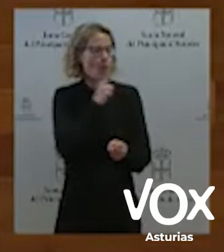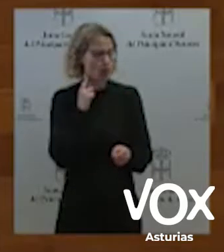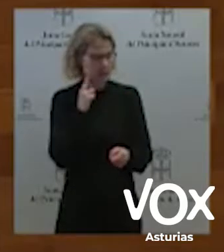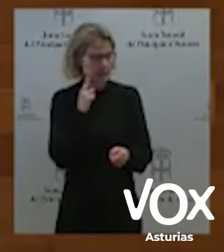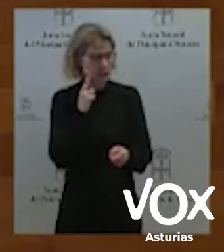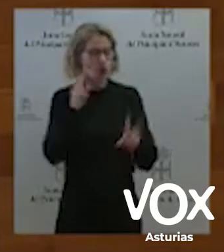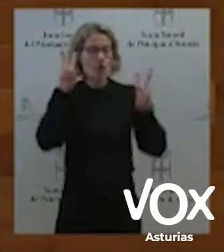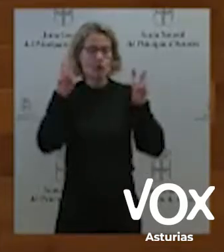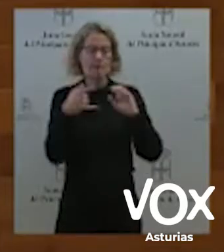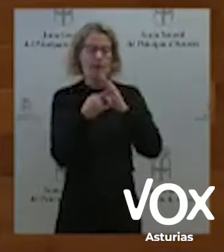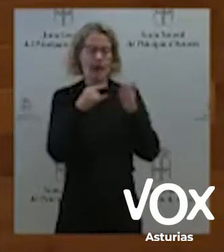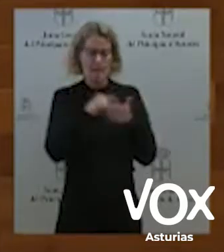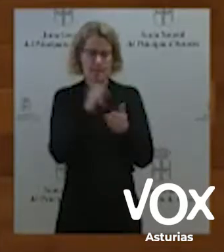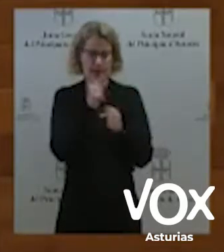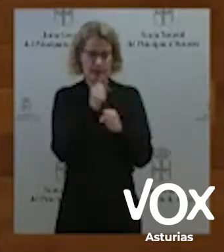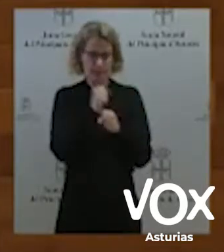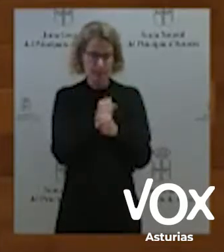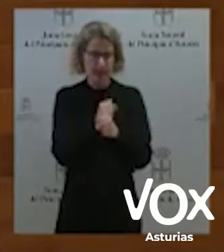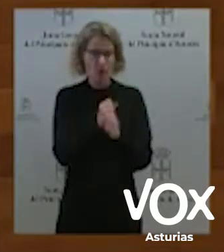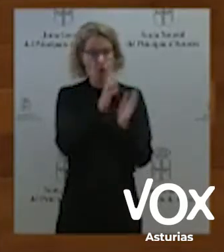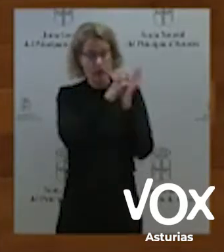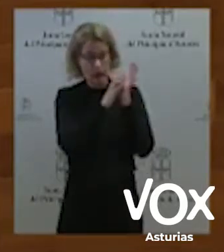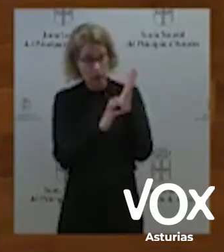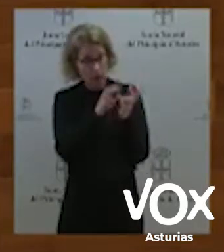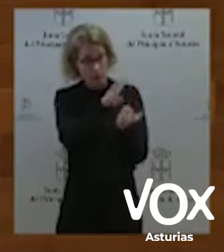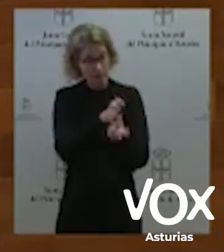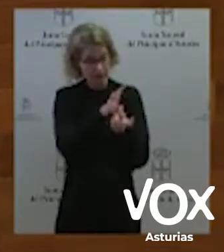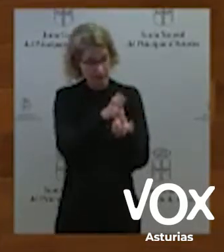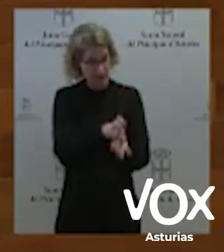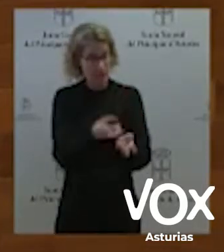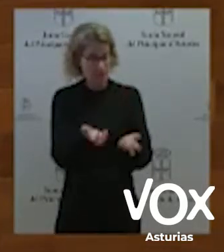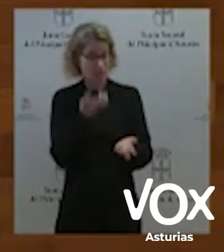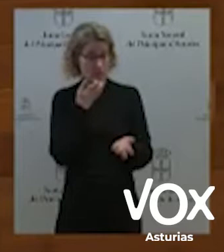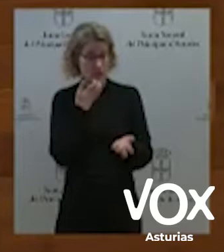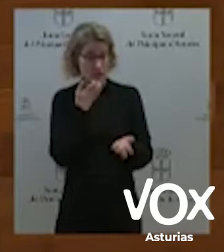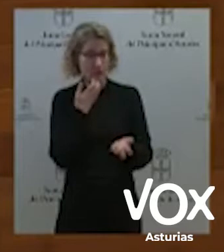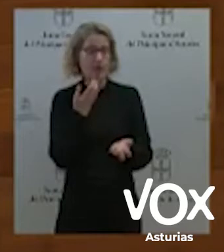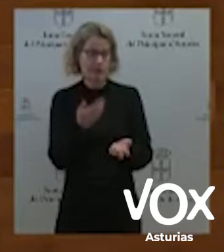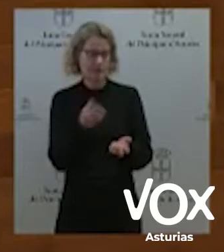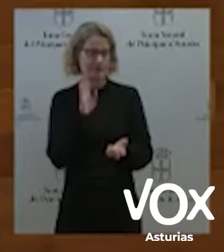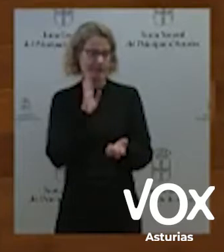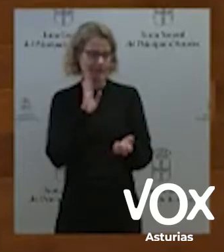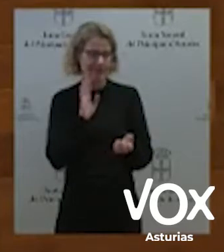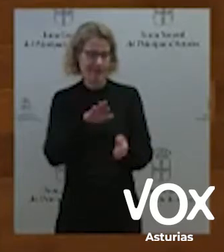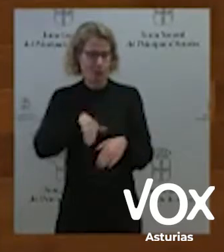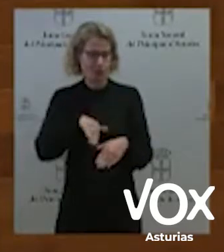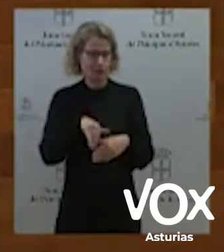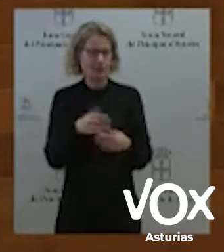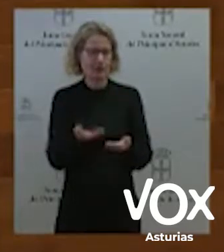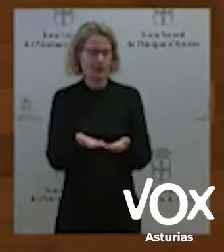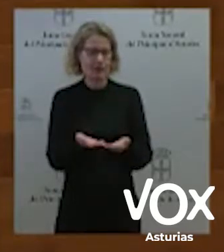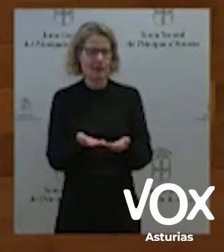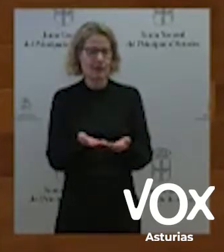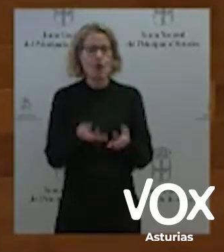reducción fiscal. Un asunto, este último, que una vez más vuelven a traer ustedes a esta Cámara tras rechazarlo en 2